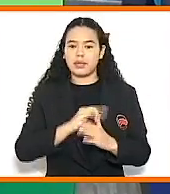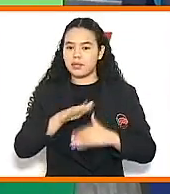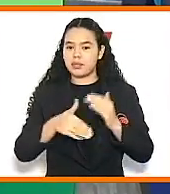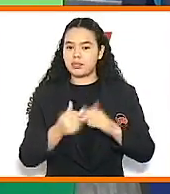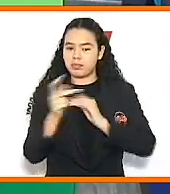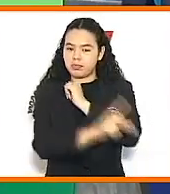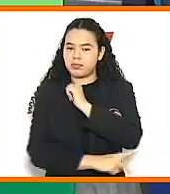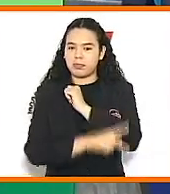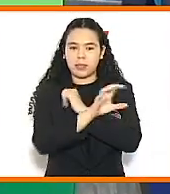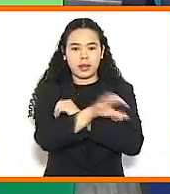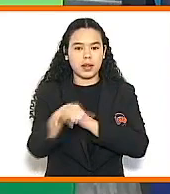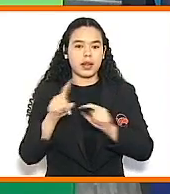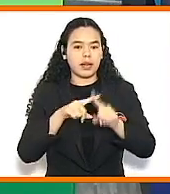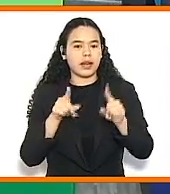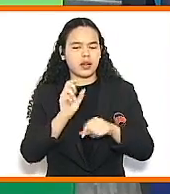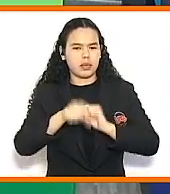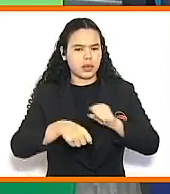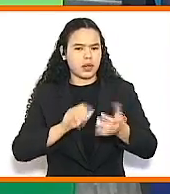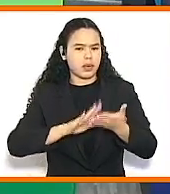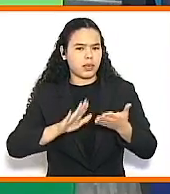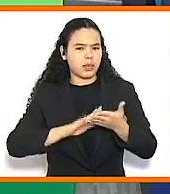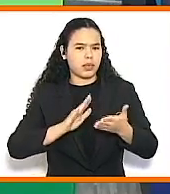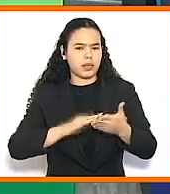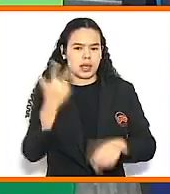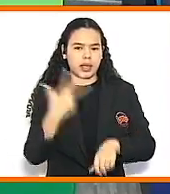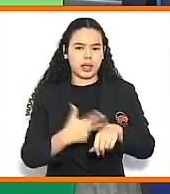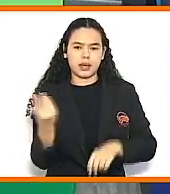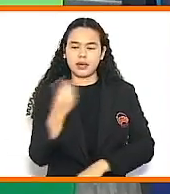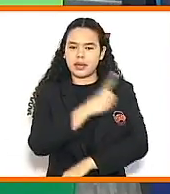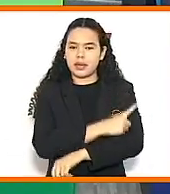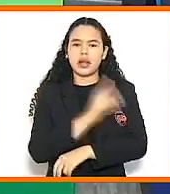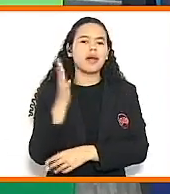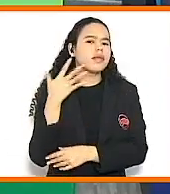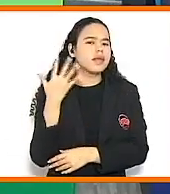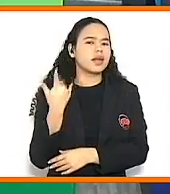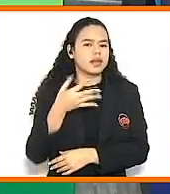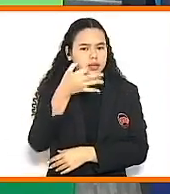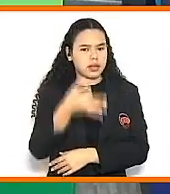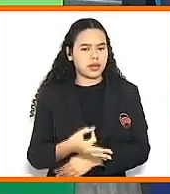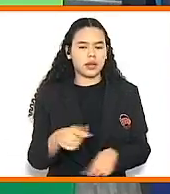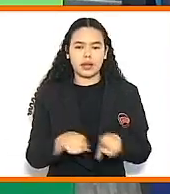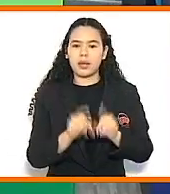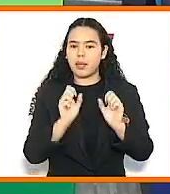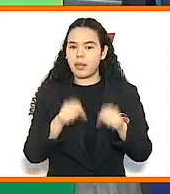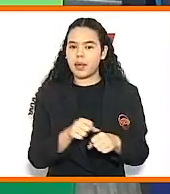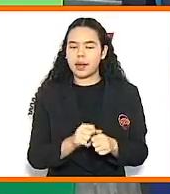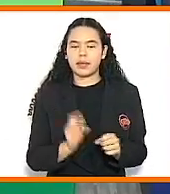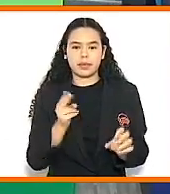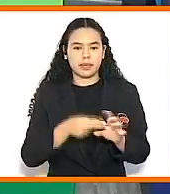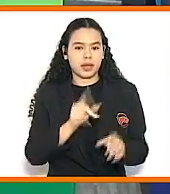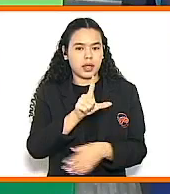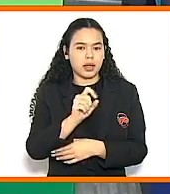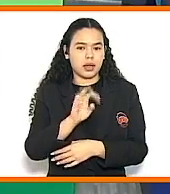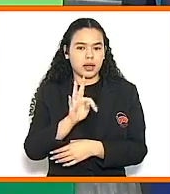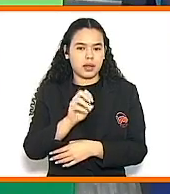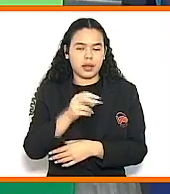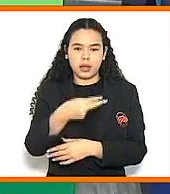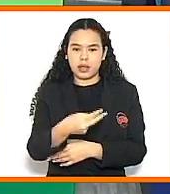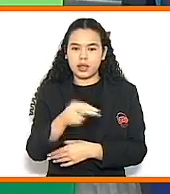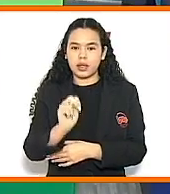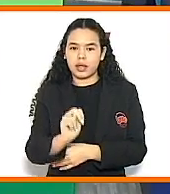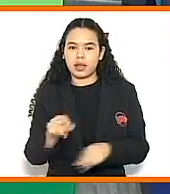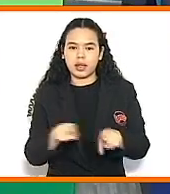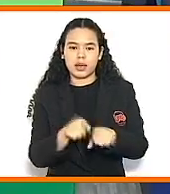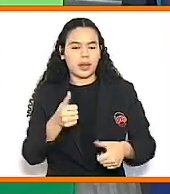puedas jugar 3 veces al día de forma fácil, rápida y conveniente. También lo puedes hacer ingresando a loto.hn o a través